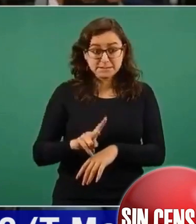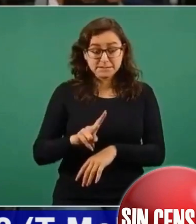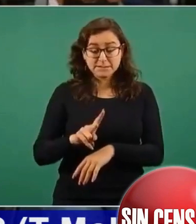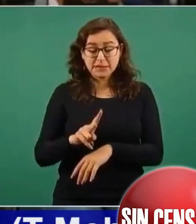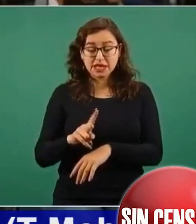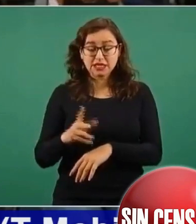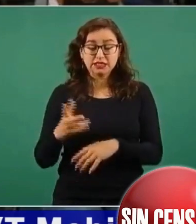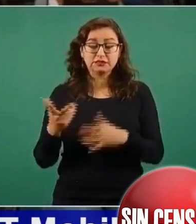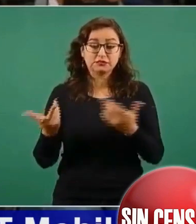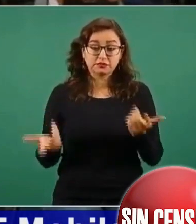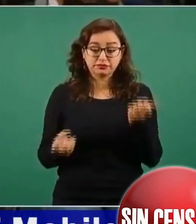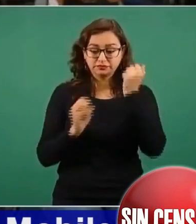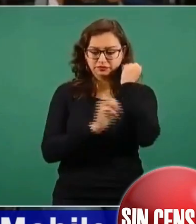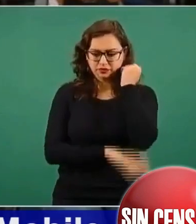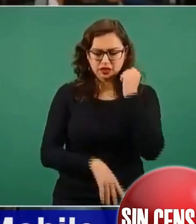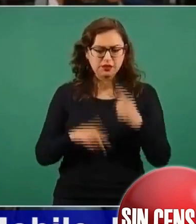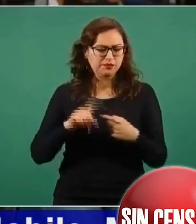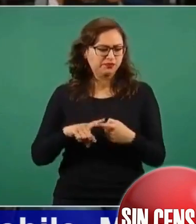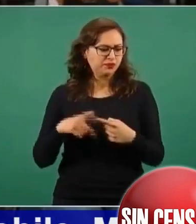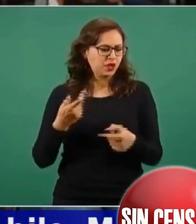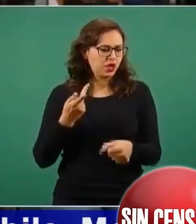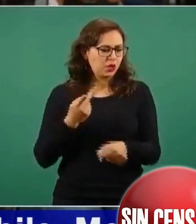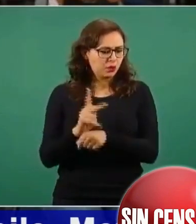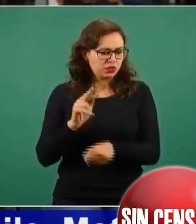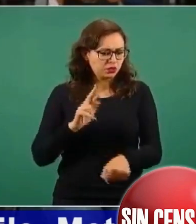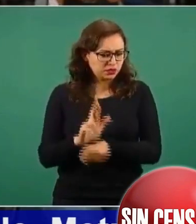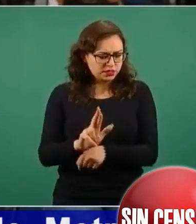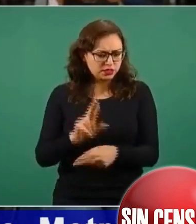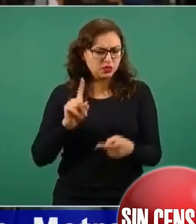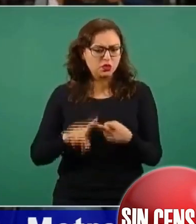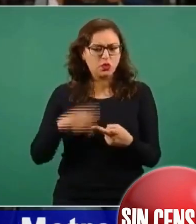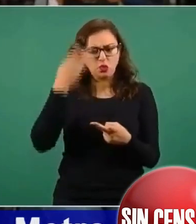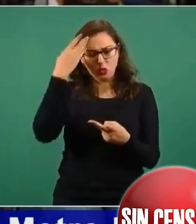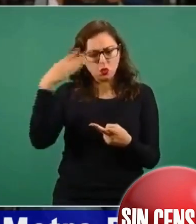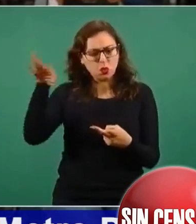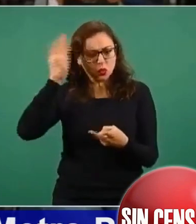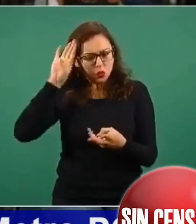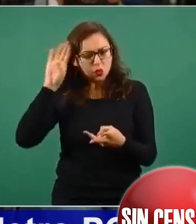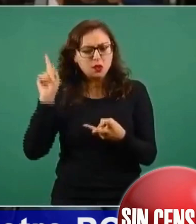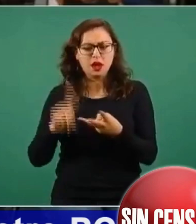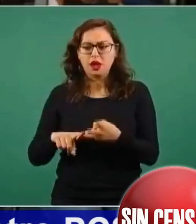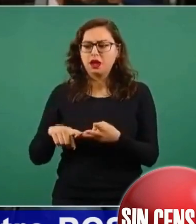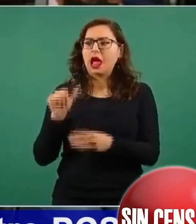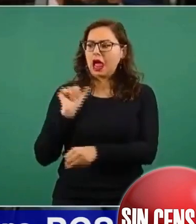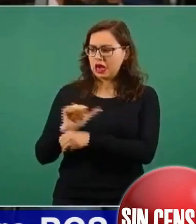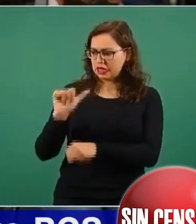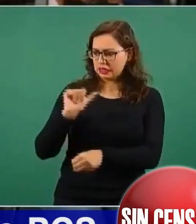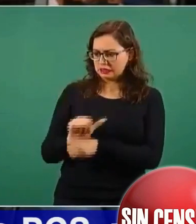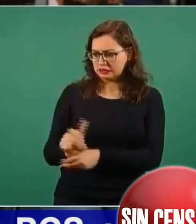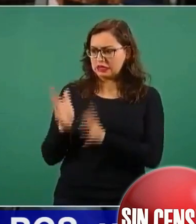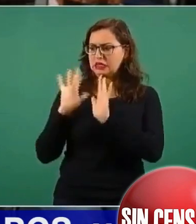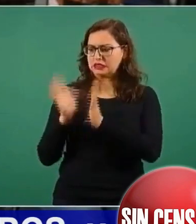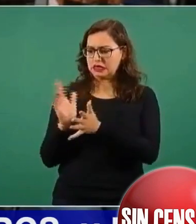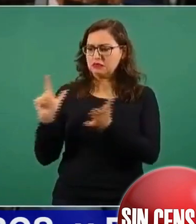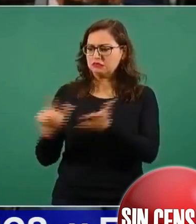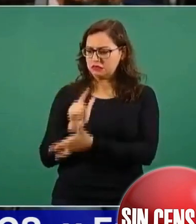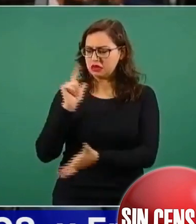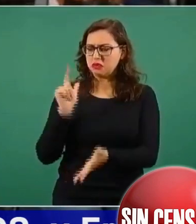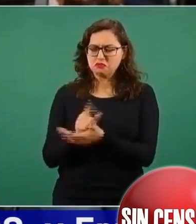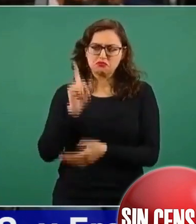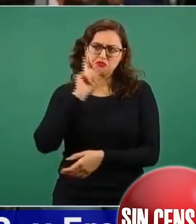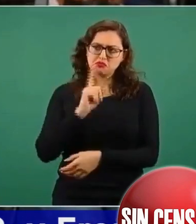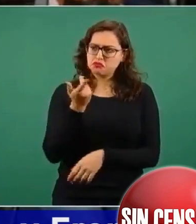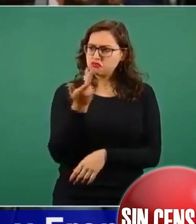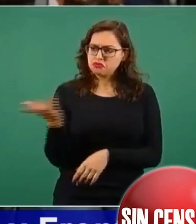Latina, Puerto Rico, Cuba, ahora Argentina, pues han legalizado el que podamos decidir. Entonces